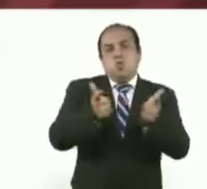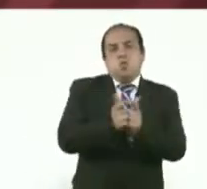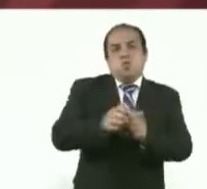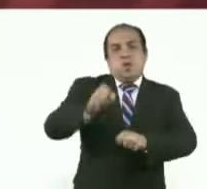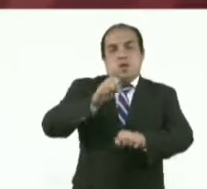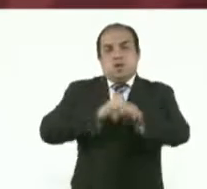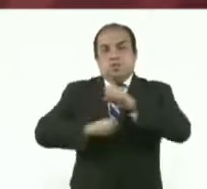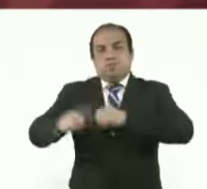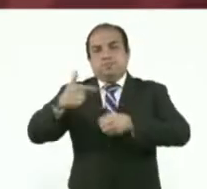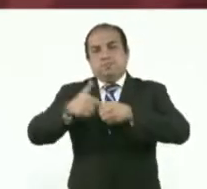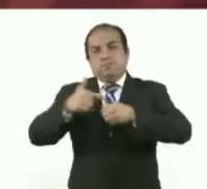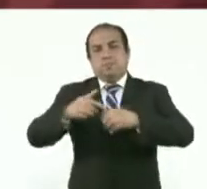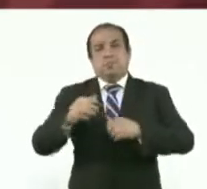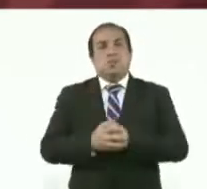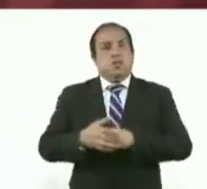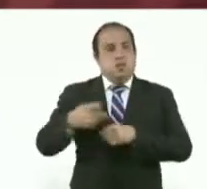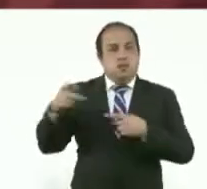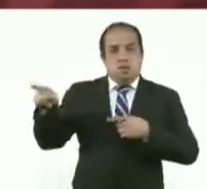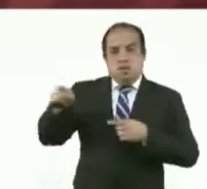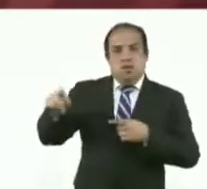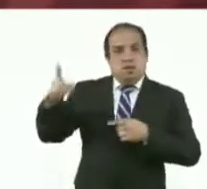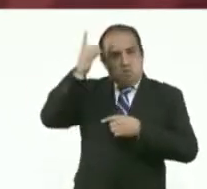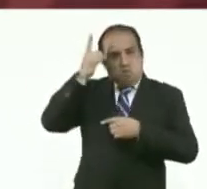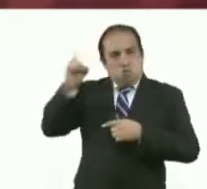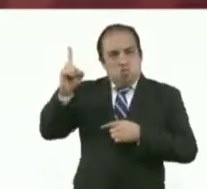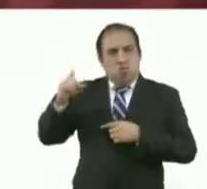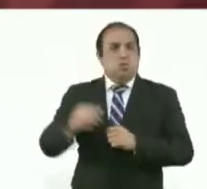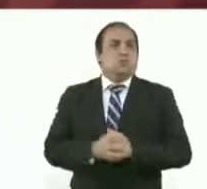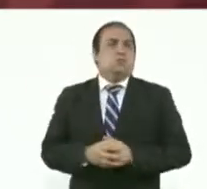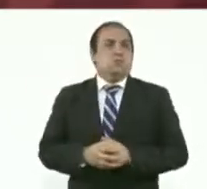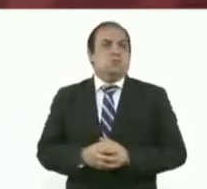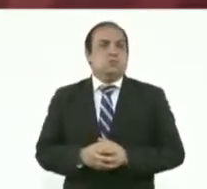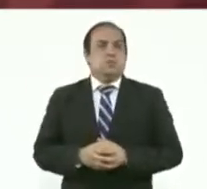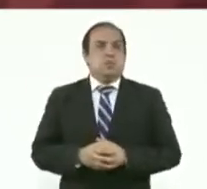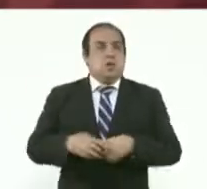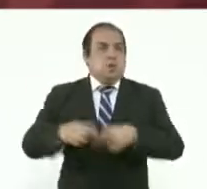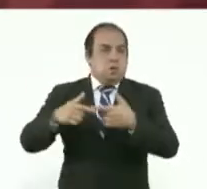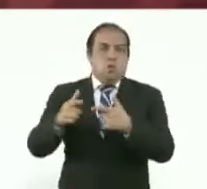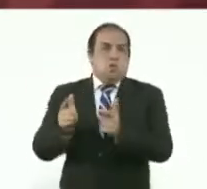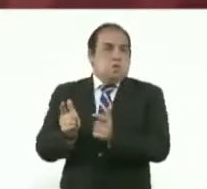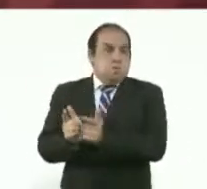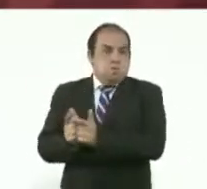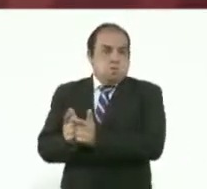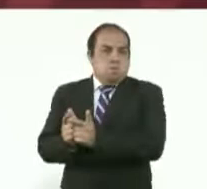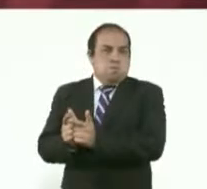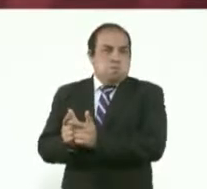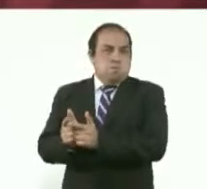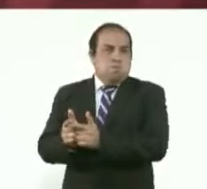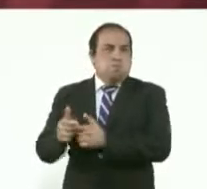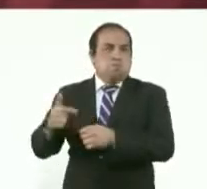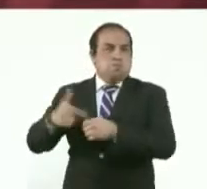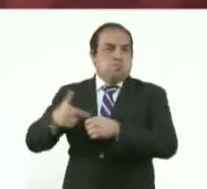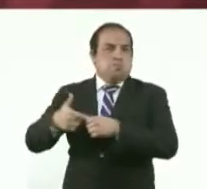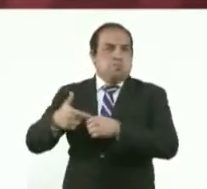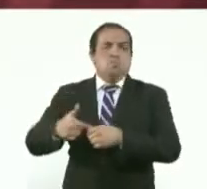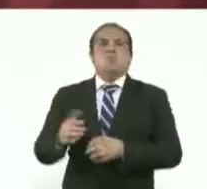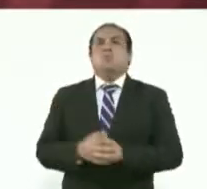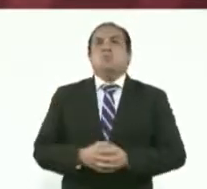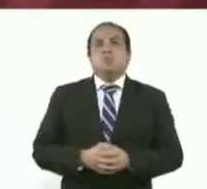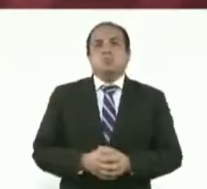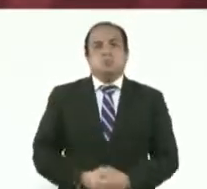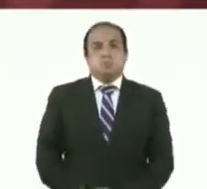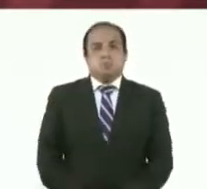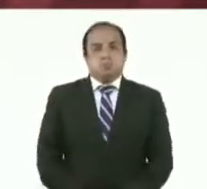o gasolineros, de los dueños de franquicias que suministran